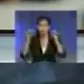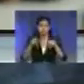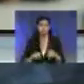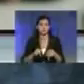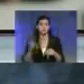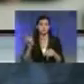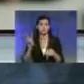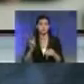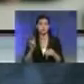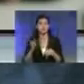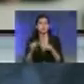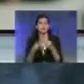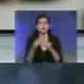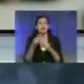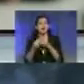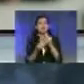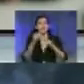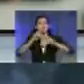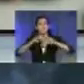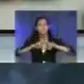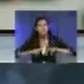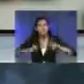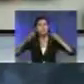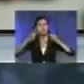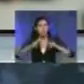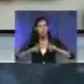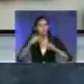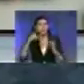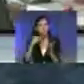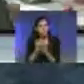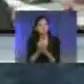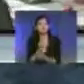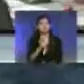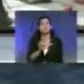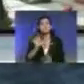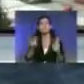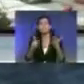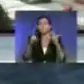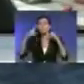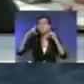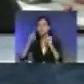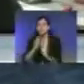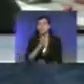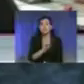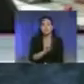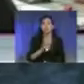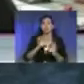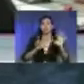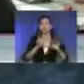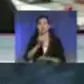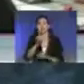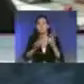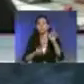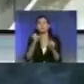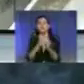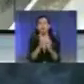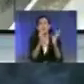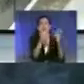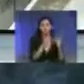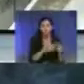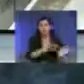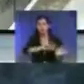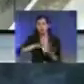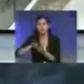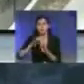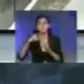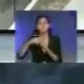experticias que sean necesarias en la investigación penal. Hay 316 expertos, 182 personal administrativo. Aquí hay 10